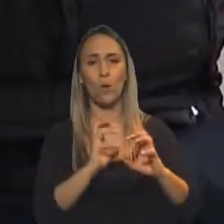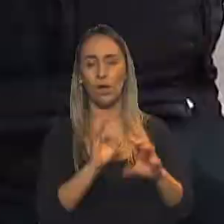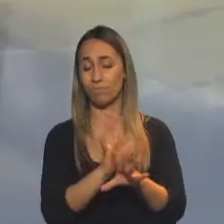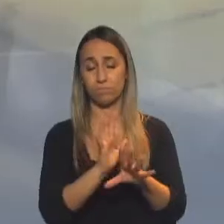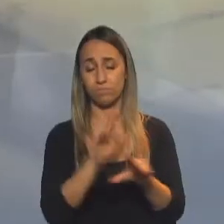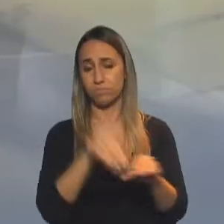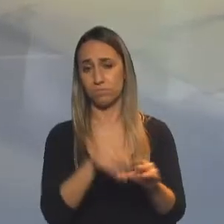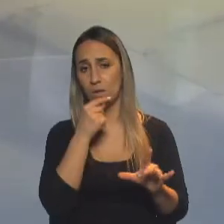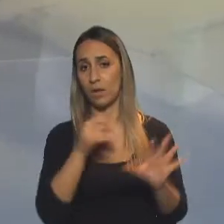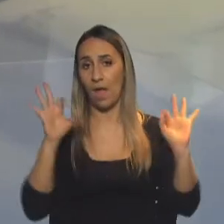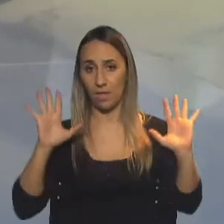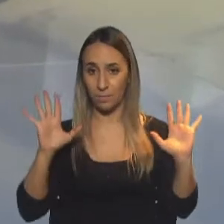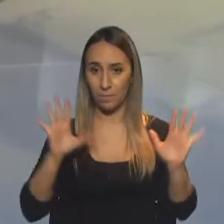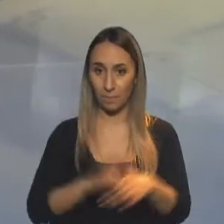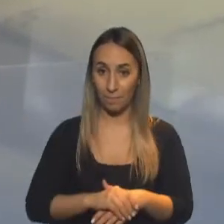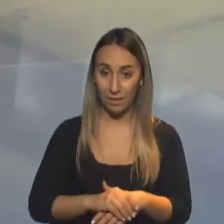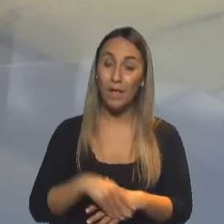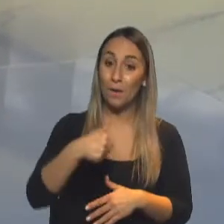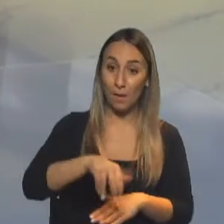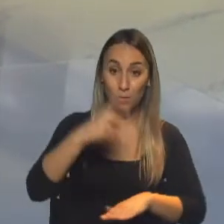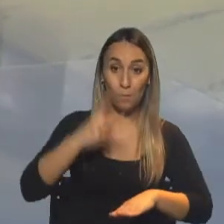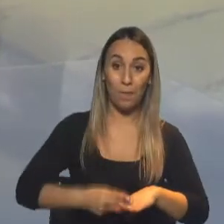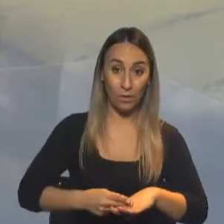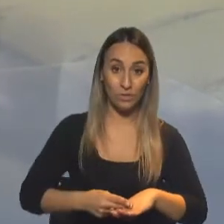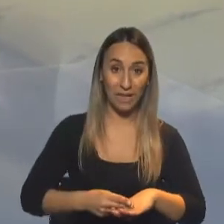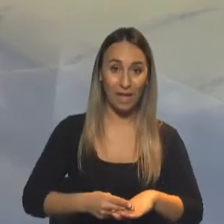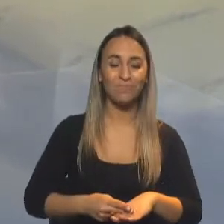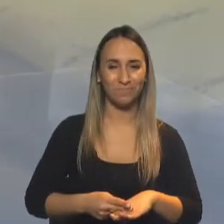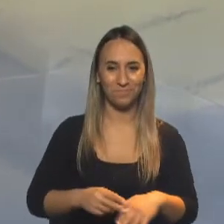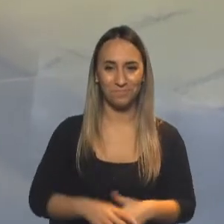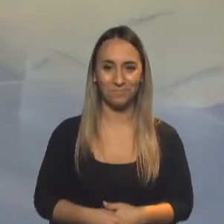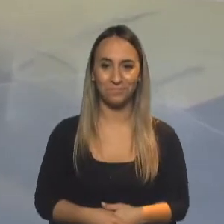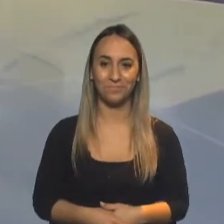Habría que hacer una primera pausa, si no te enojas. ¿Cómo no? Hacemos una pausa. Vamos. Ya venimos.